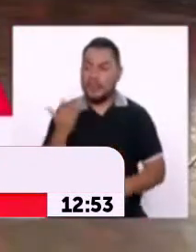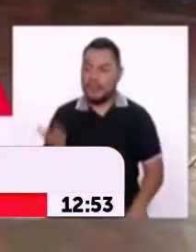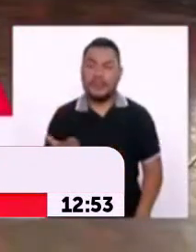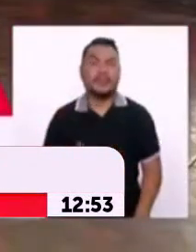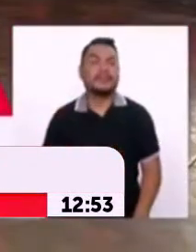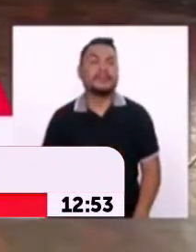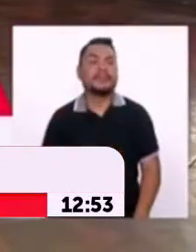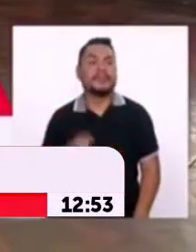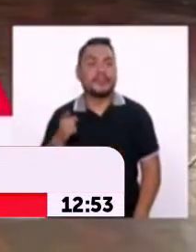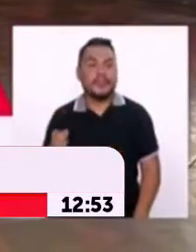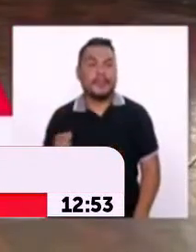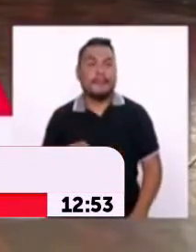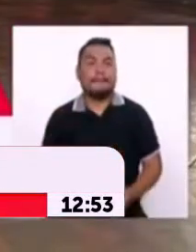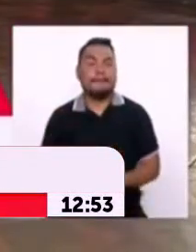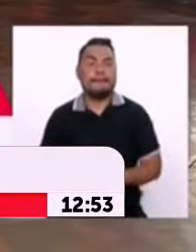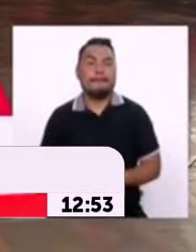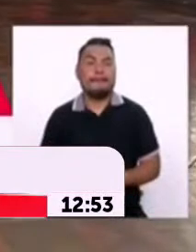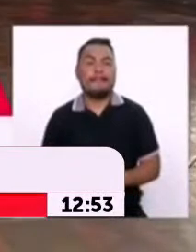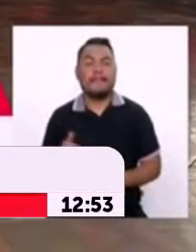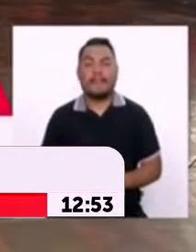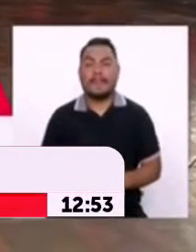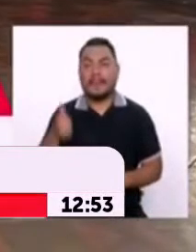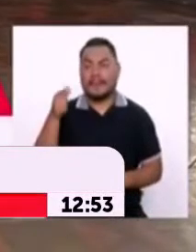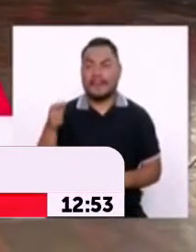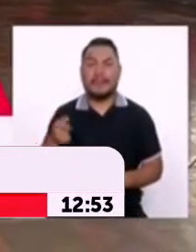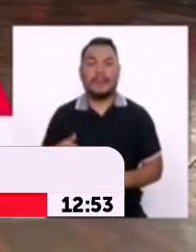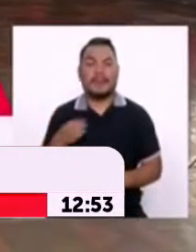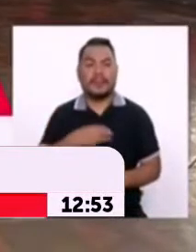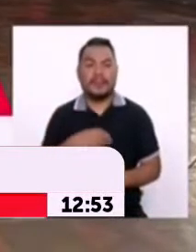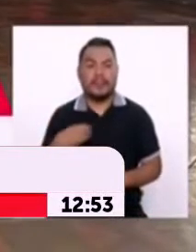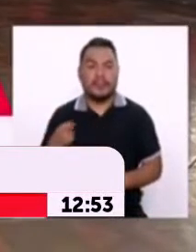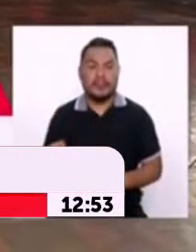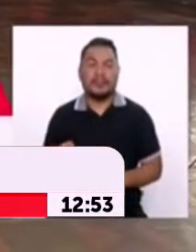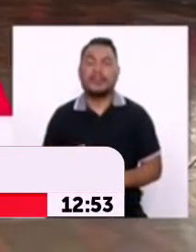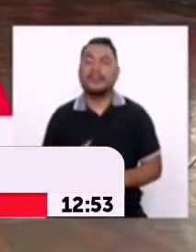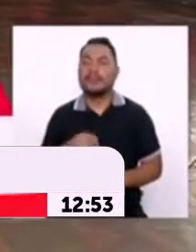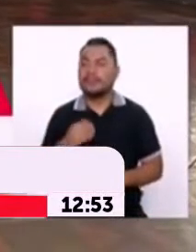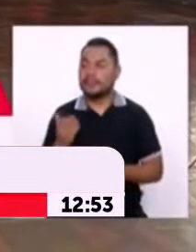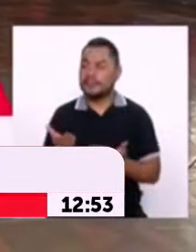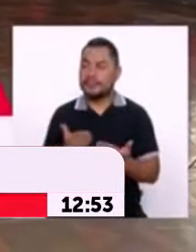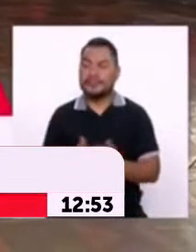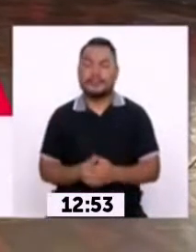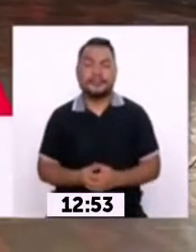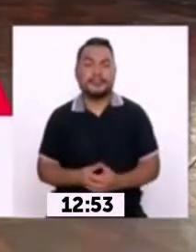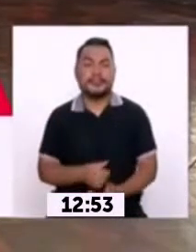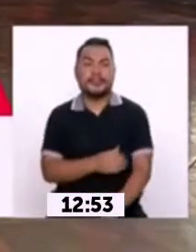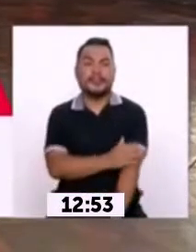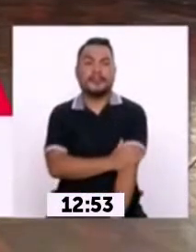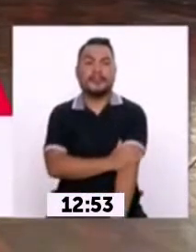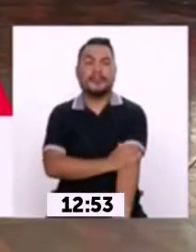palabras al presidente del Consejo de Ministros, doctor Otárola.